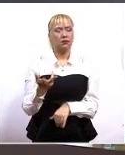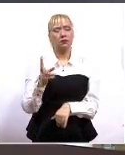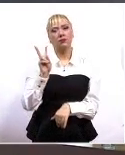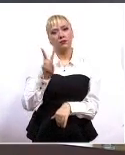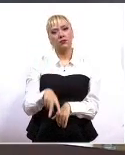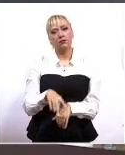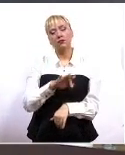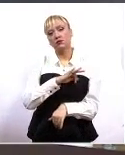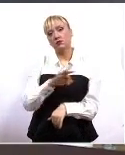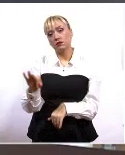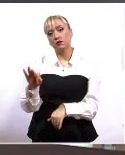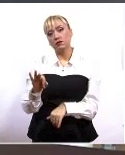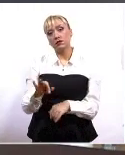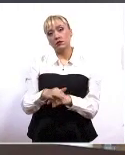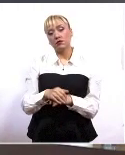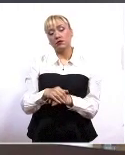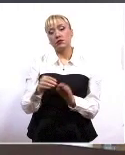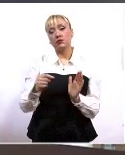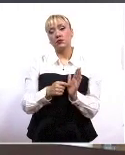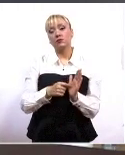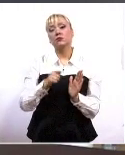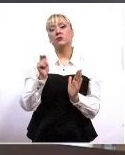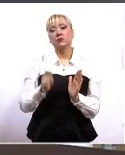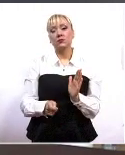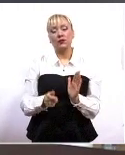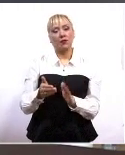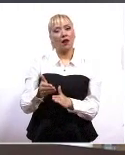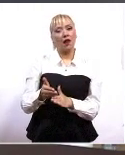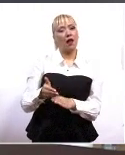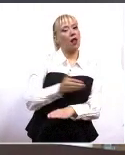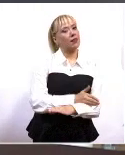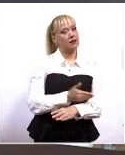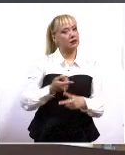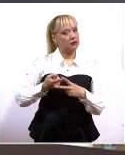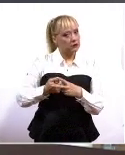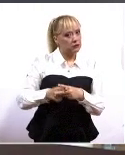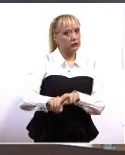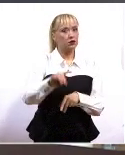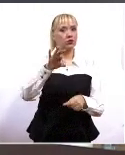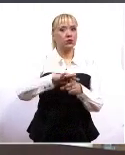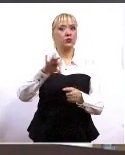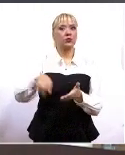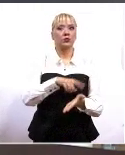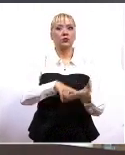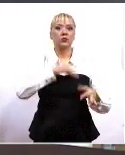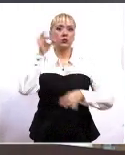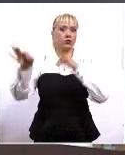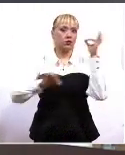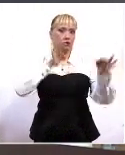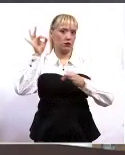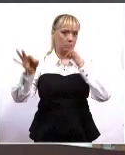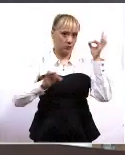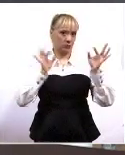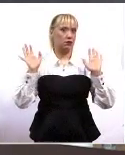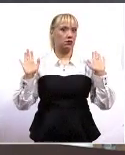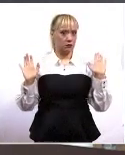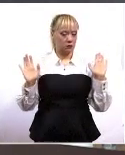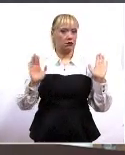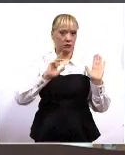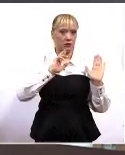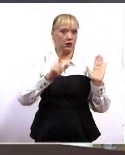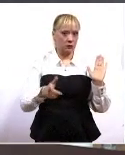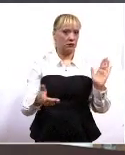podría también quedar determinado antes del inicio del proceso electoral o antes del inicio de las